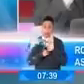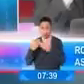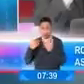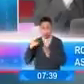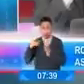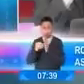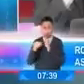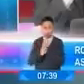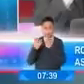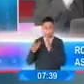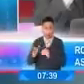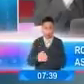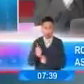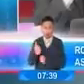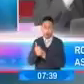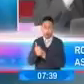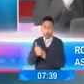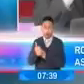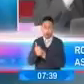pueda su publicación.